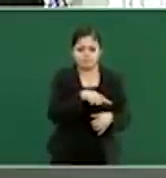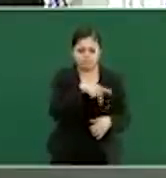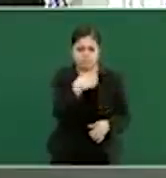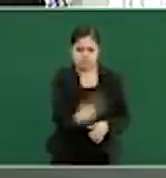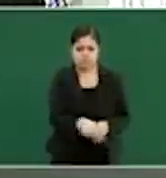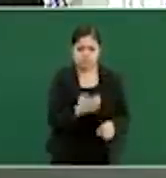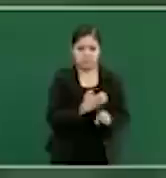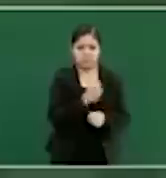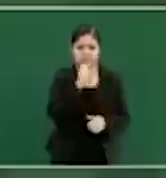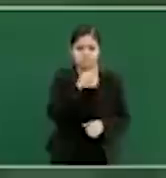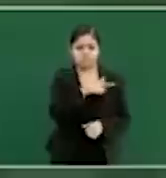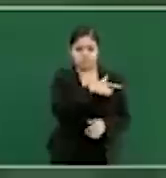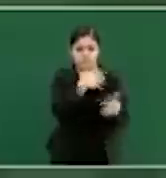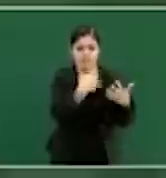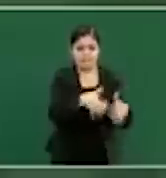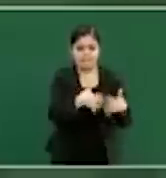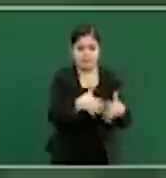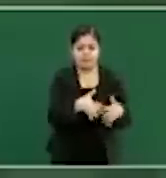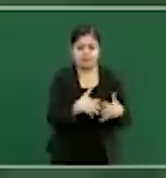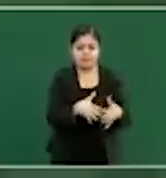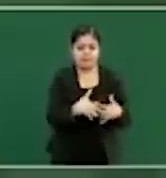Jalisco y es una empresa